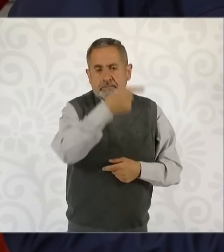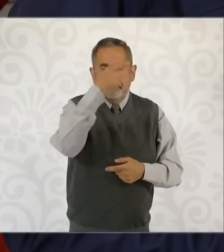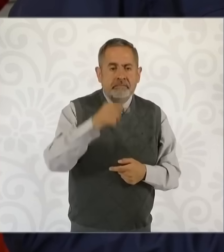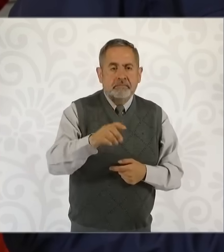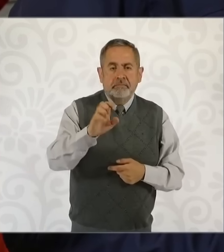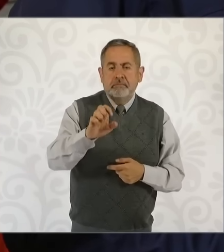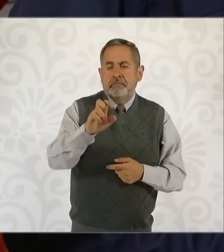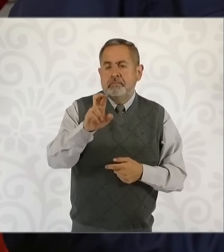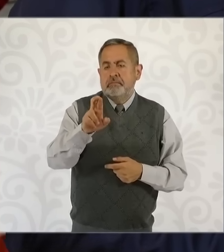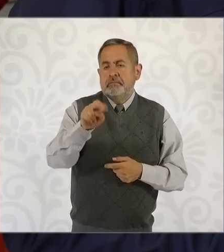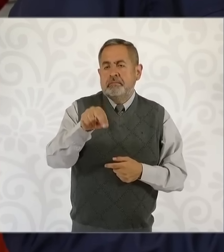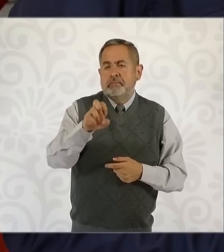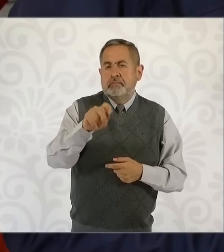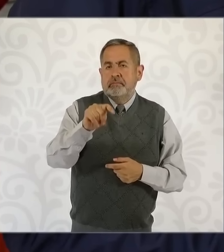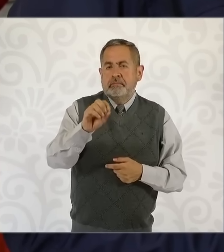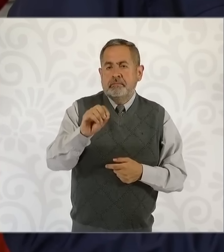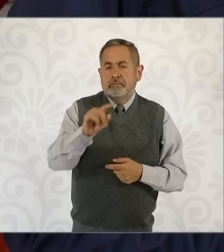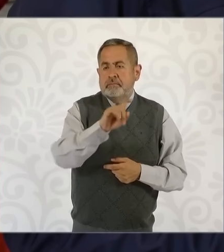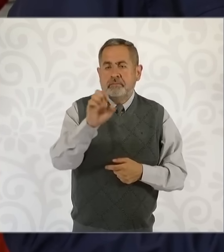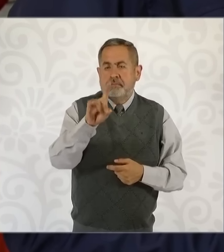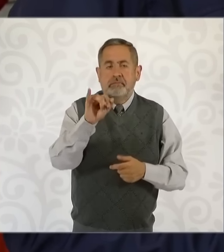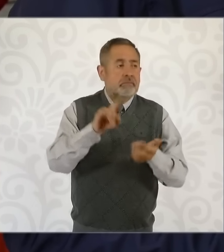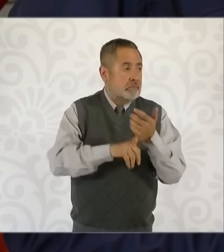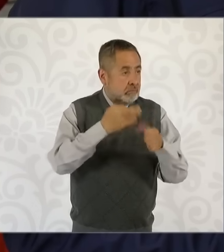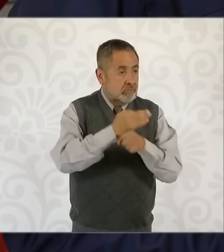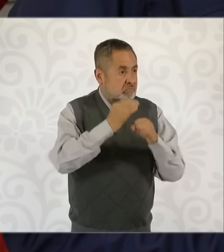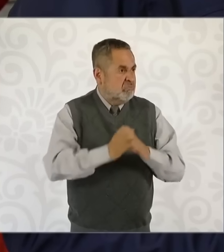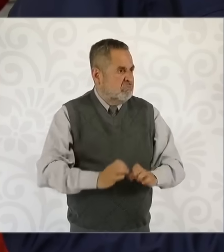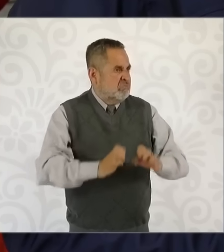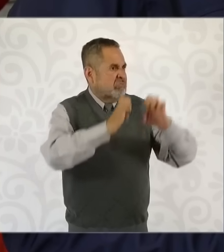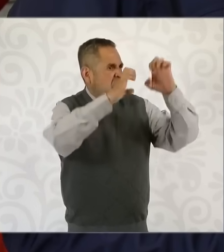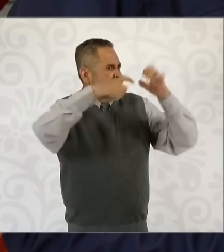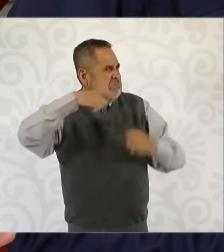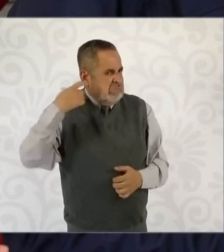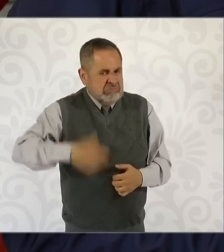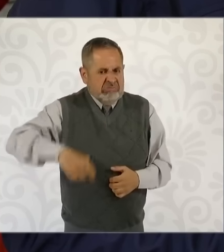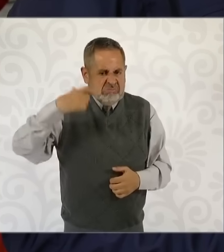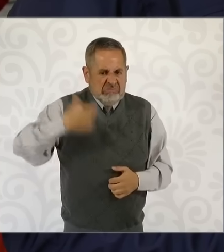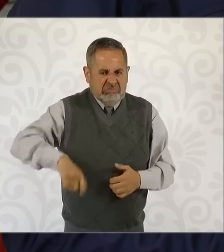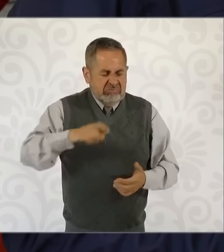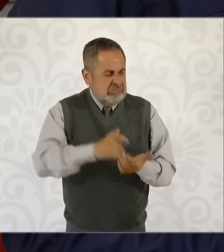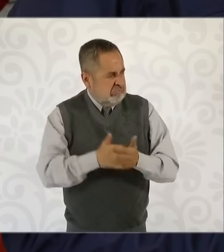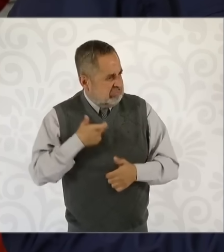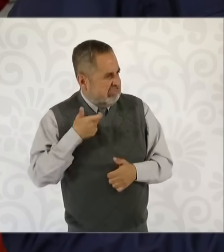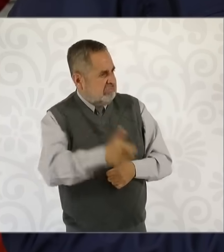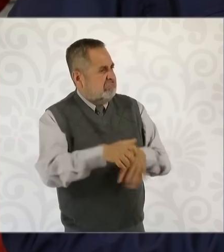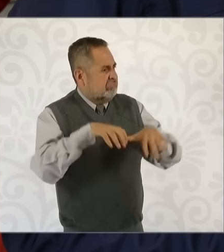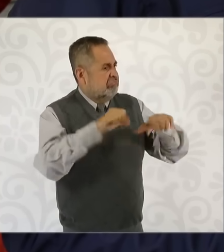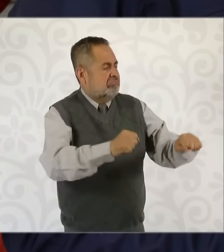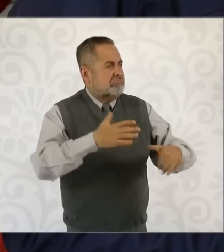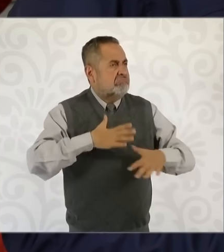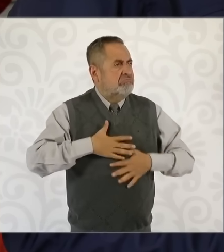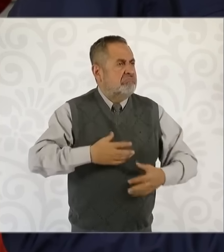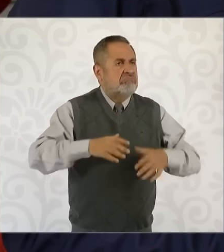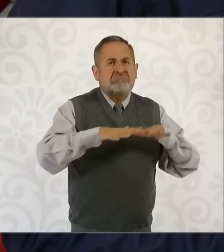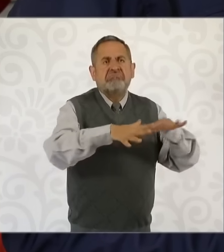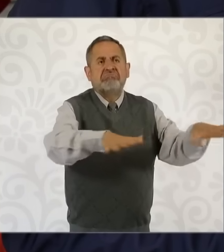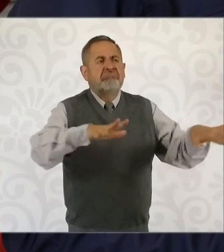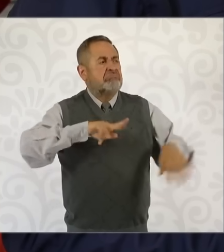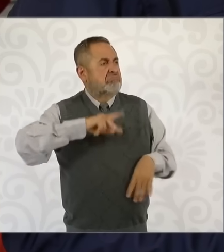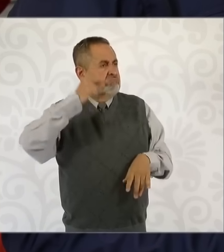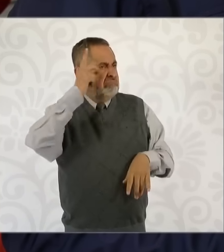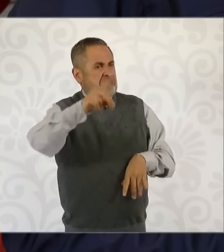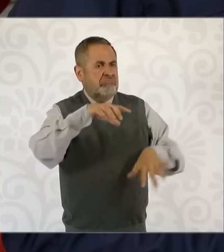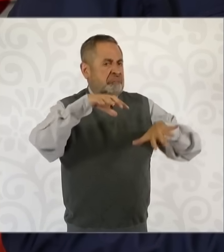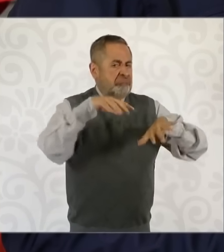desarrollo, un imperio en el que solamente la gente que puede pagar puede entrar ahí. Y